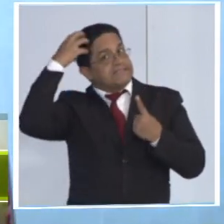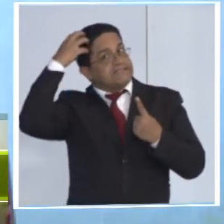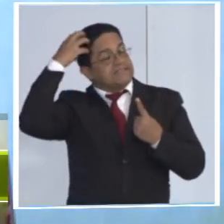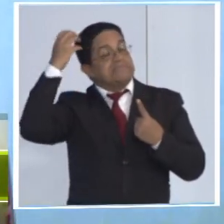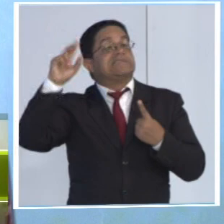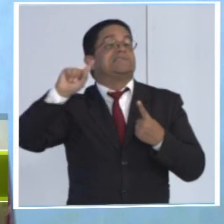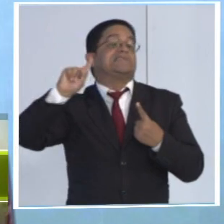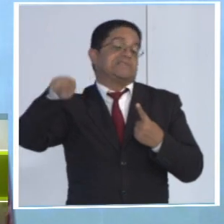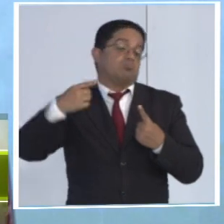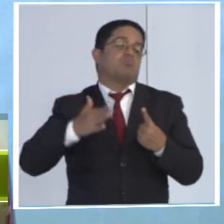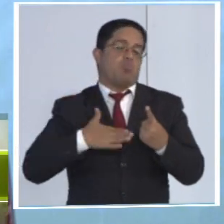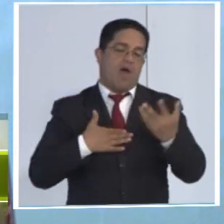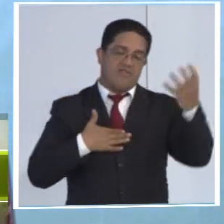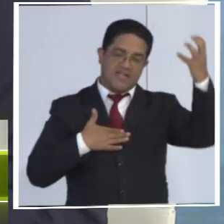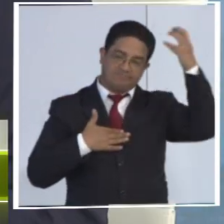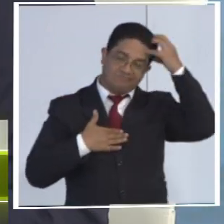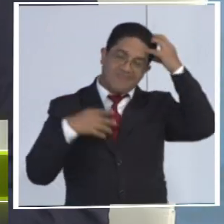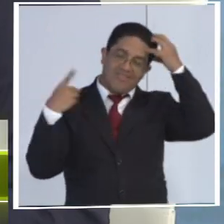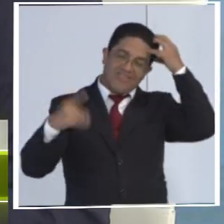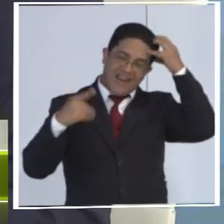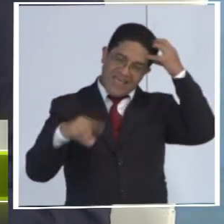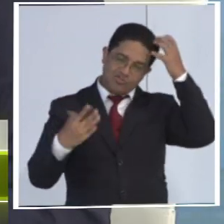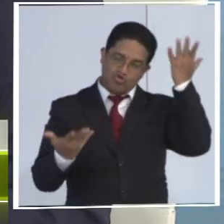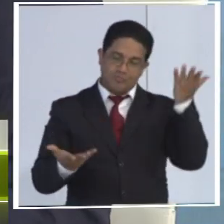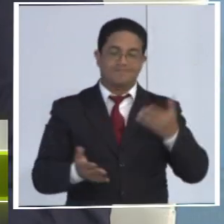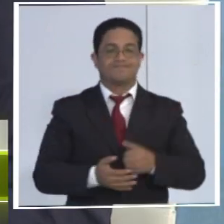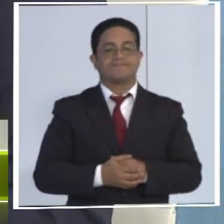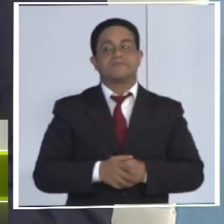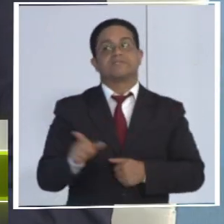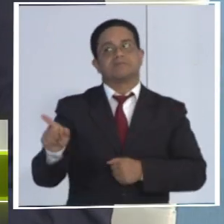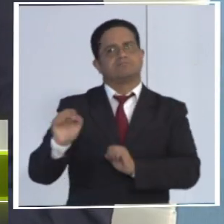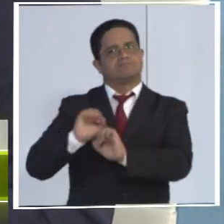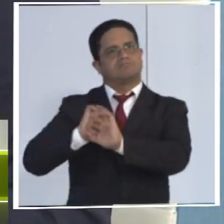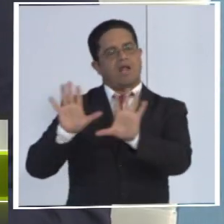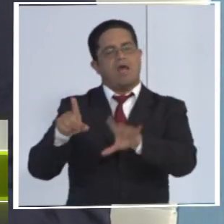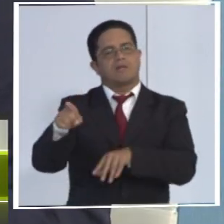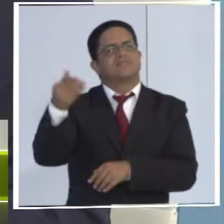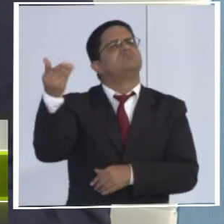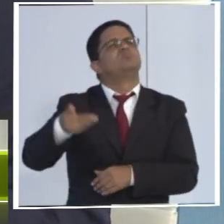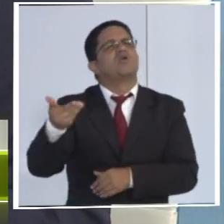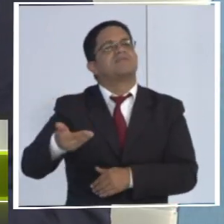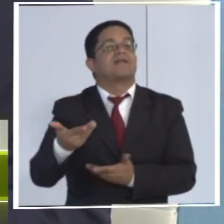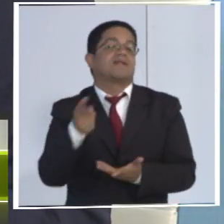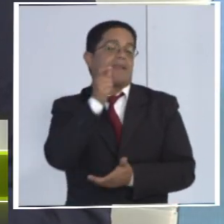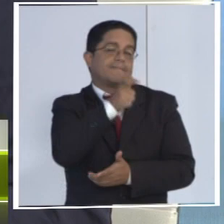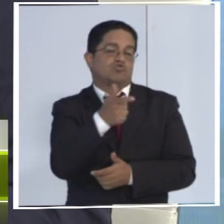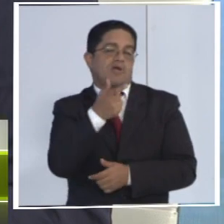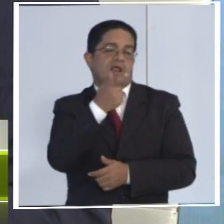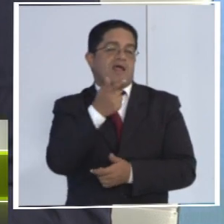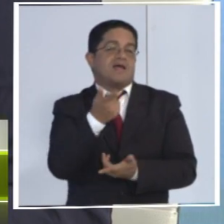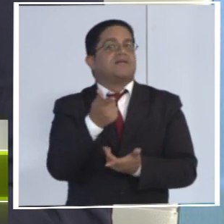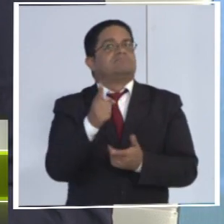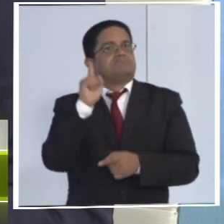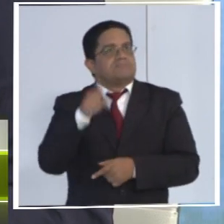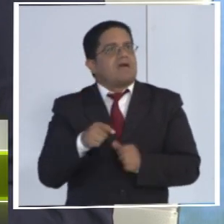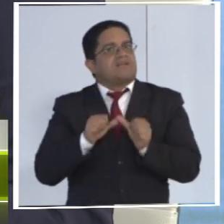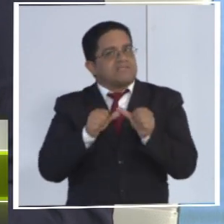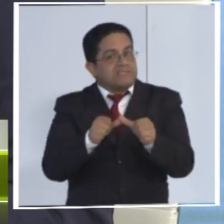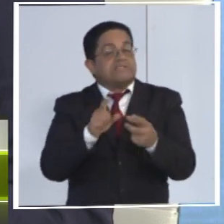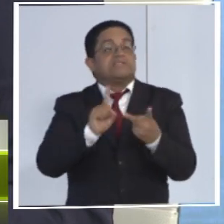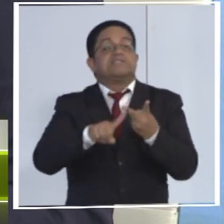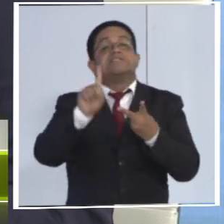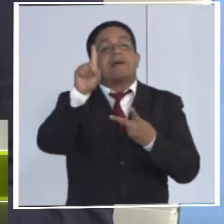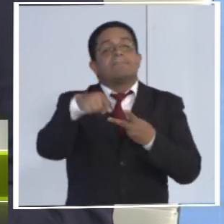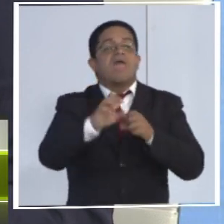ya anteriormente afectado. Claro, estos tratamientos son fundamentales y que no los abandonen y que además tienen que ser evaluados siempre